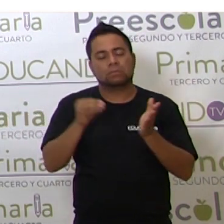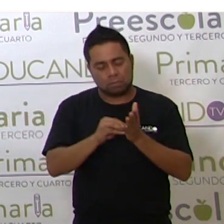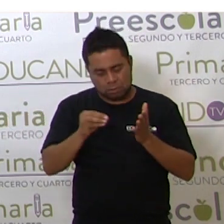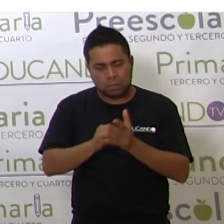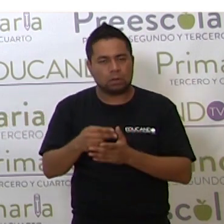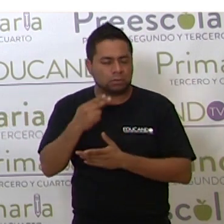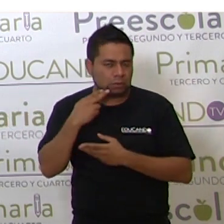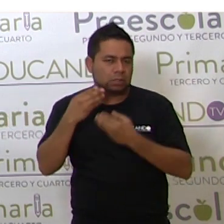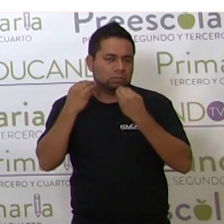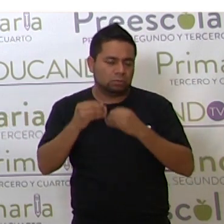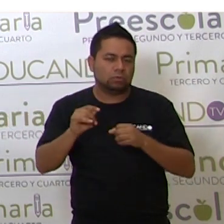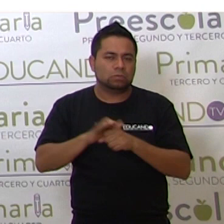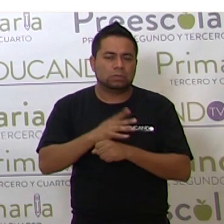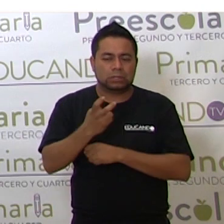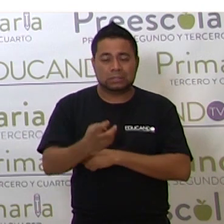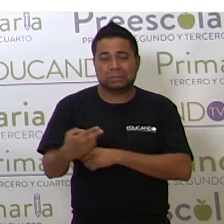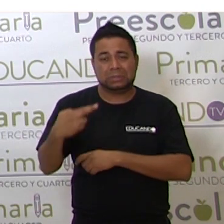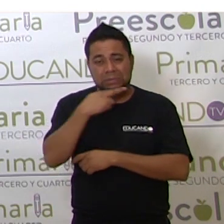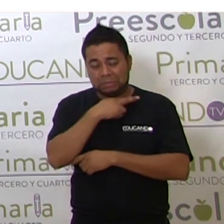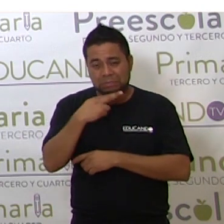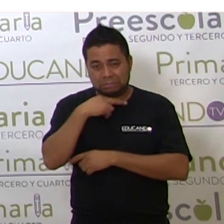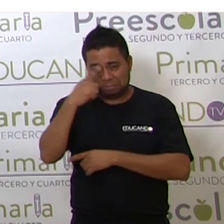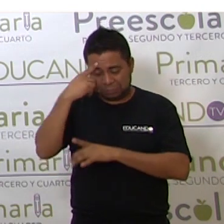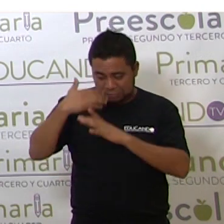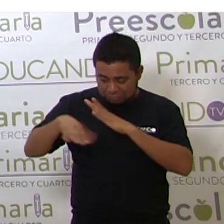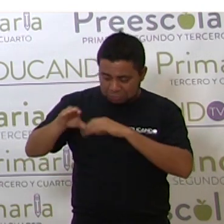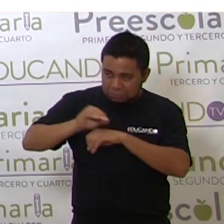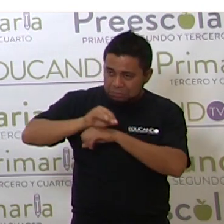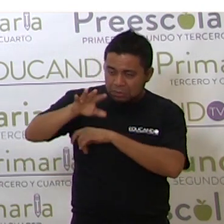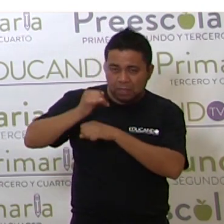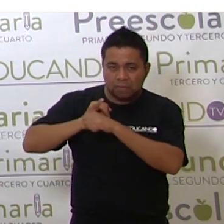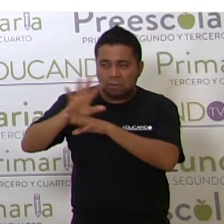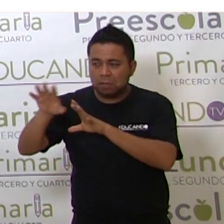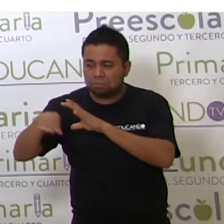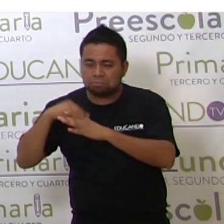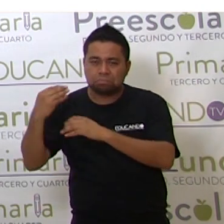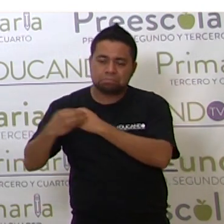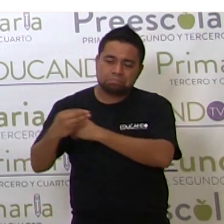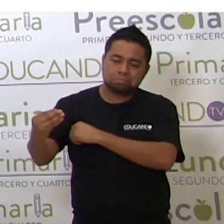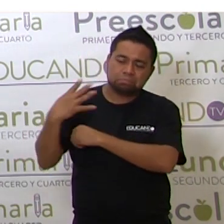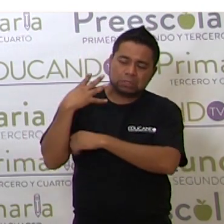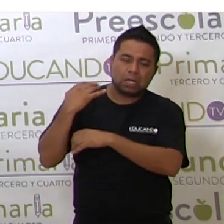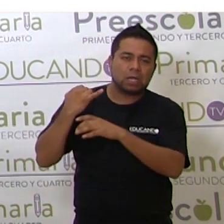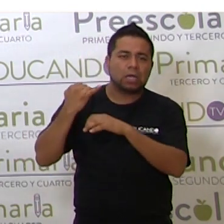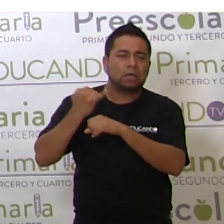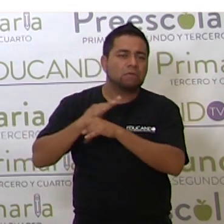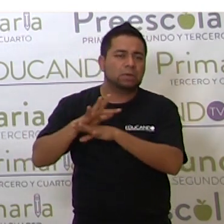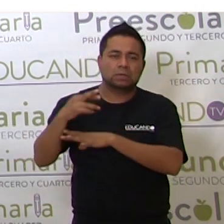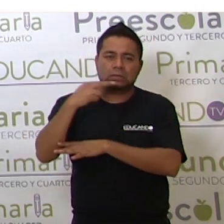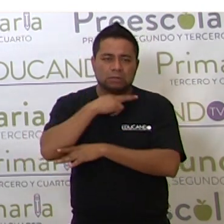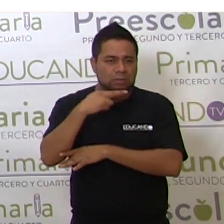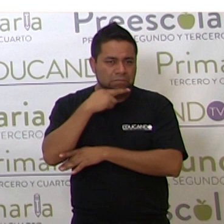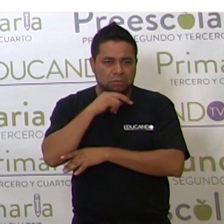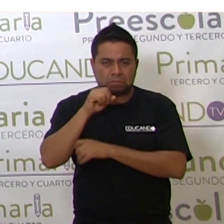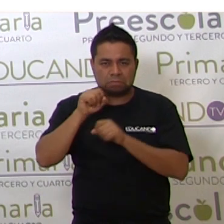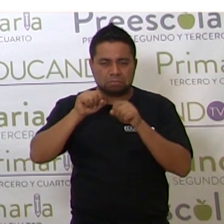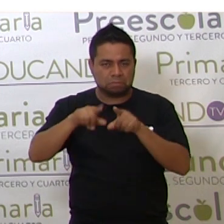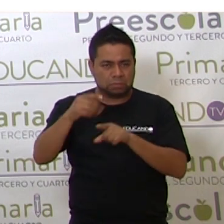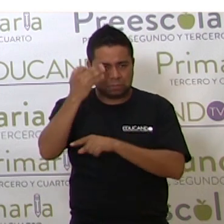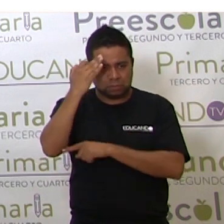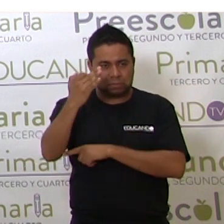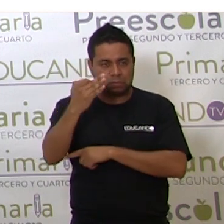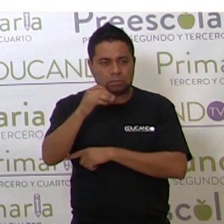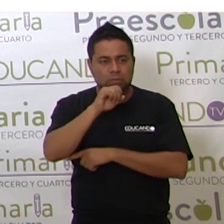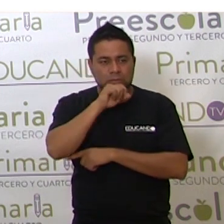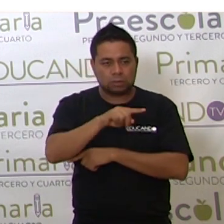utiliza mucho porque es un medio muy rápido para poder llevar y traer información al momento y la world